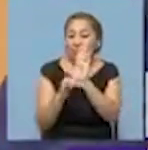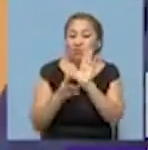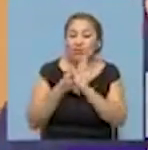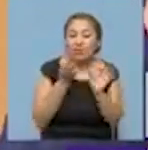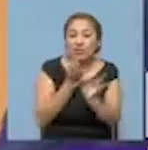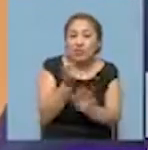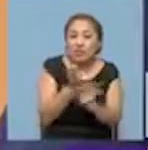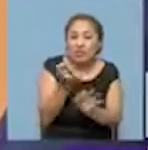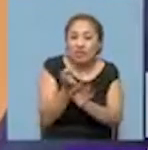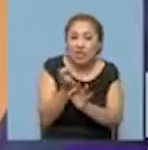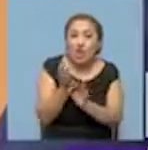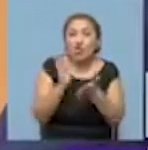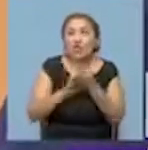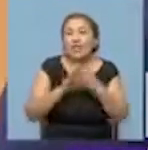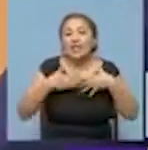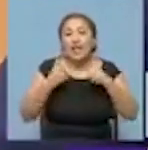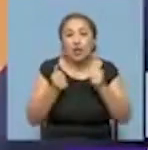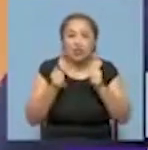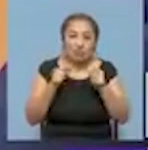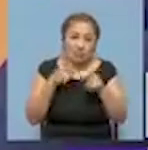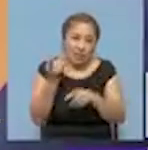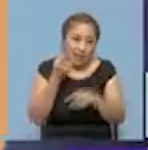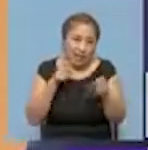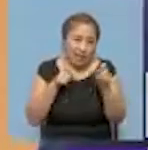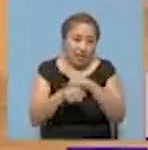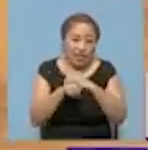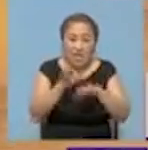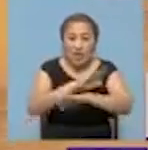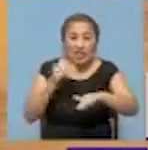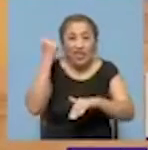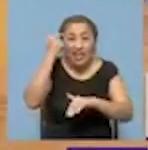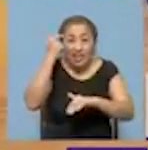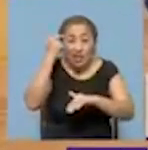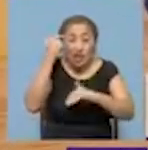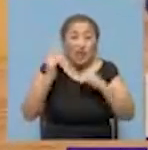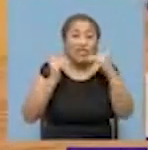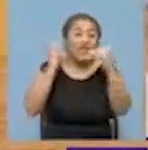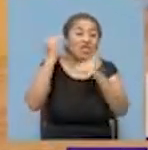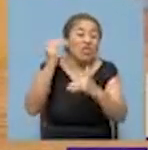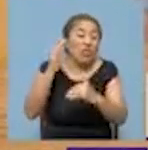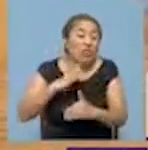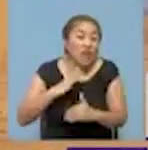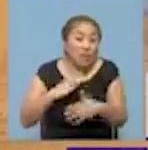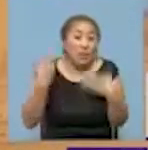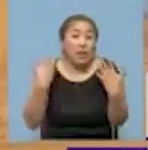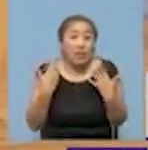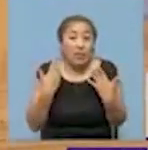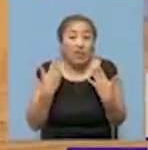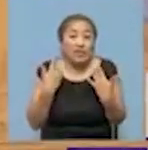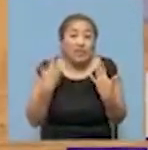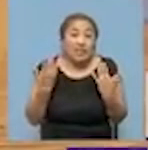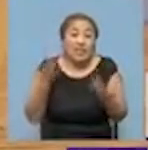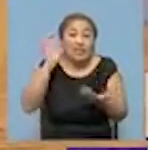de una enseñanza sanitaria todo lo contrario de los chiquitos que no tienen desarrollado su corteza para acondicionar sus reflejos